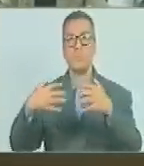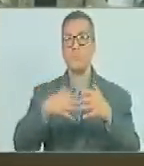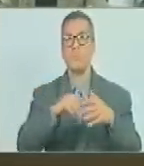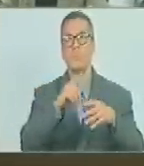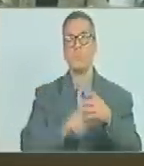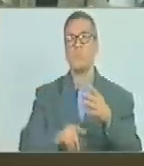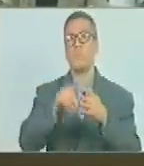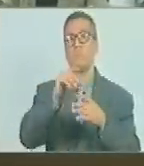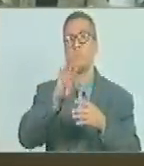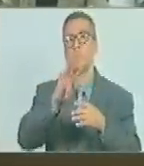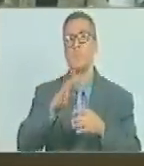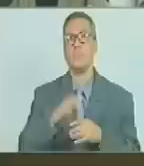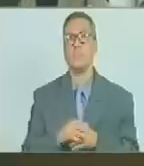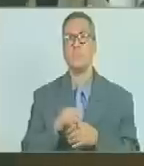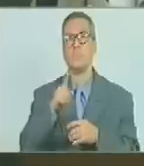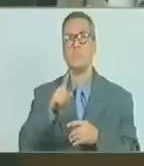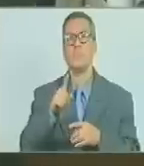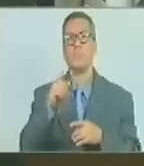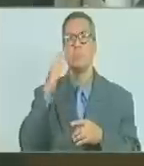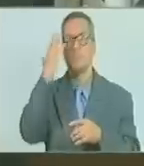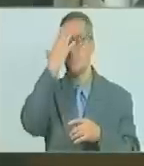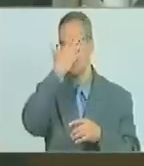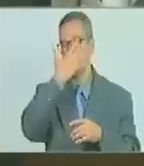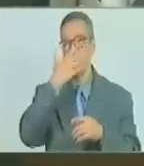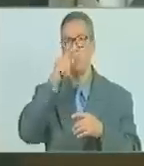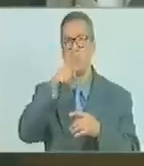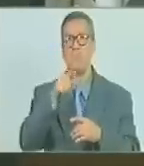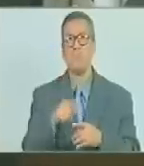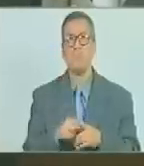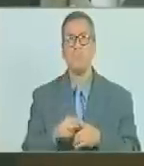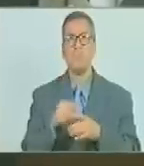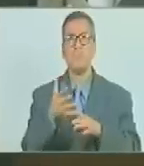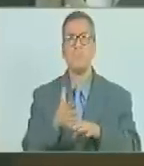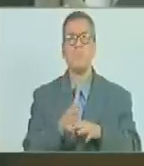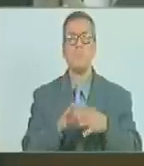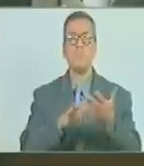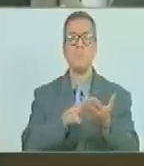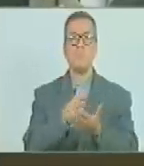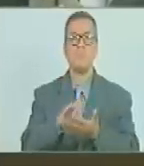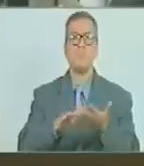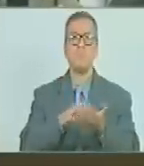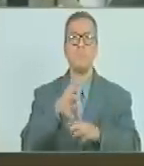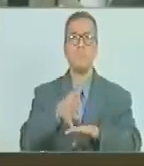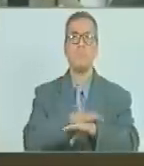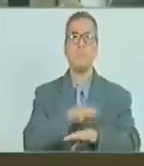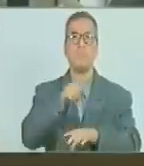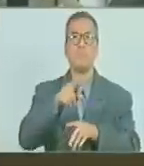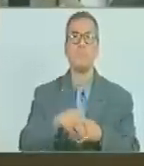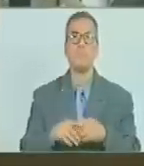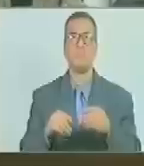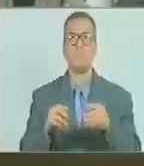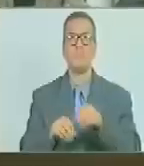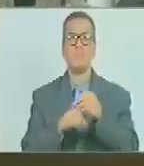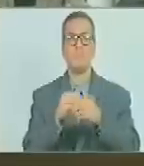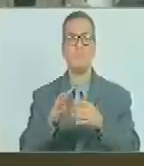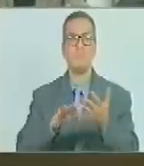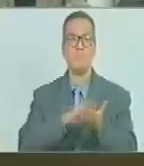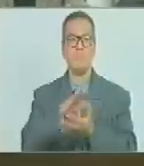cuarta generación, la inoculación del caos y que Trump llama el